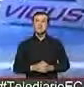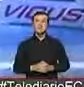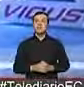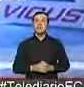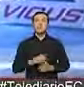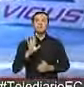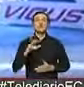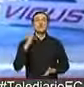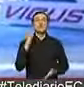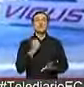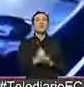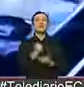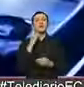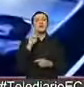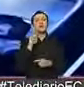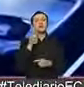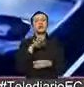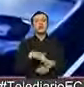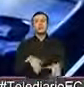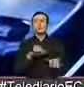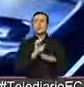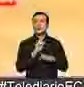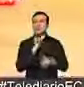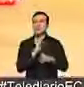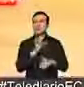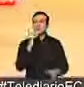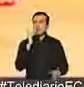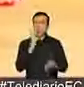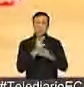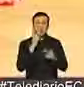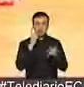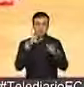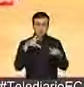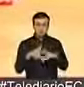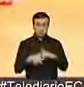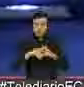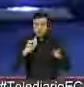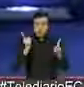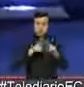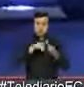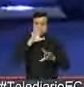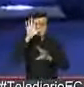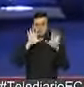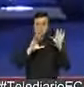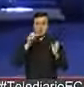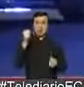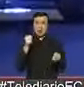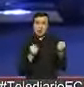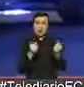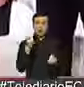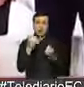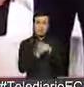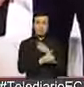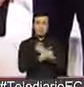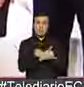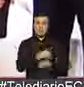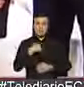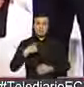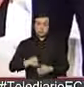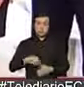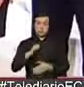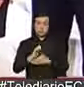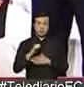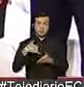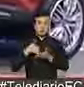Su marca lleva apenas 2 meses en el país y durante la gala inaugural de la primera feria de carros chinos en Ecuador, se llevaron